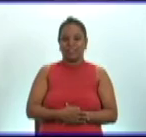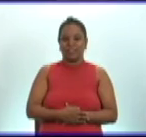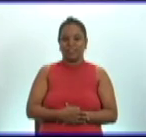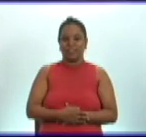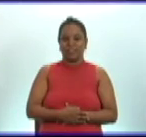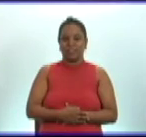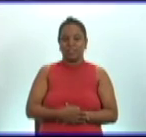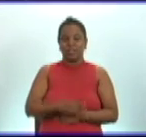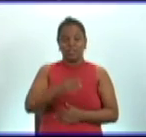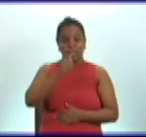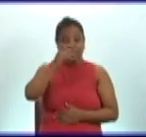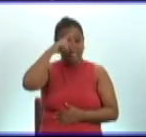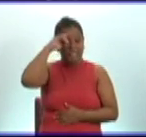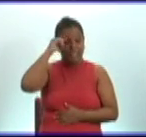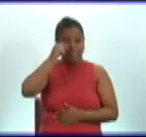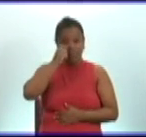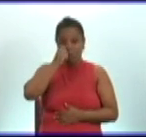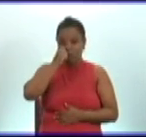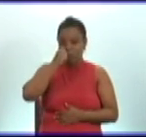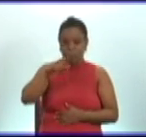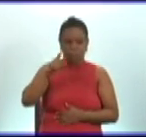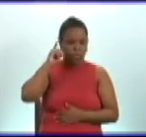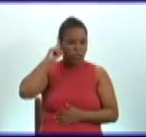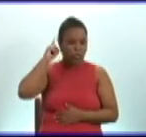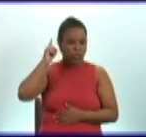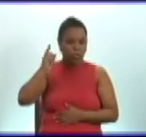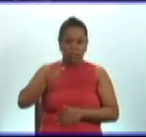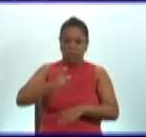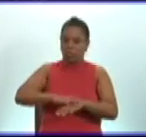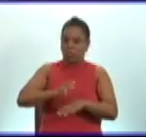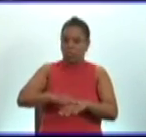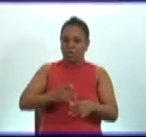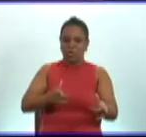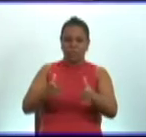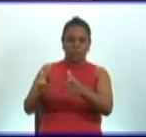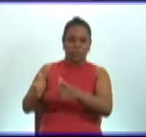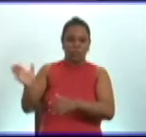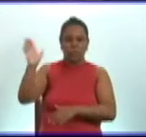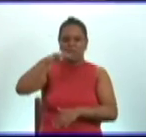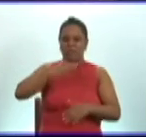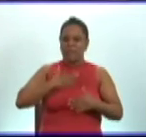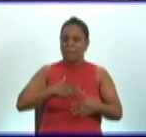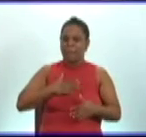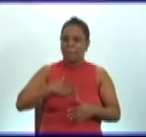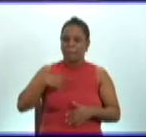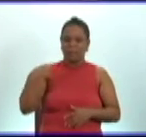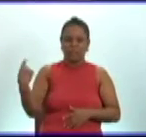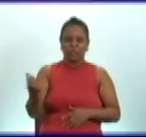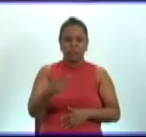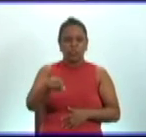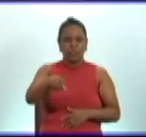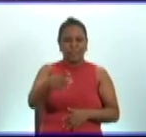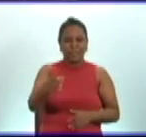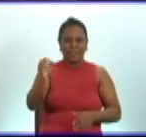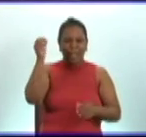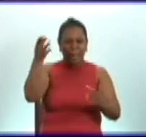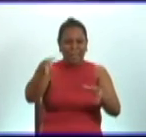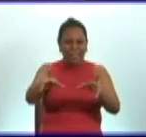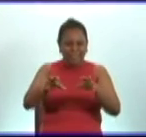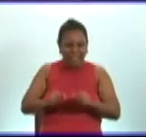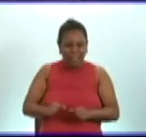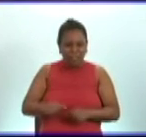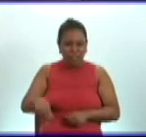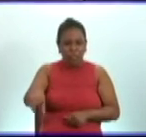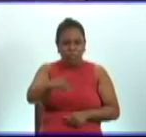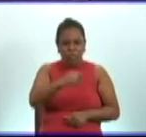Si mis hombres no escuchan que los culpables son fusilados, no va a haber paz en esta ciudad. ¿Usted está exigiendo que fusilemos a unos muchachos a los que ya se les